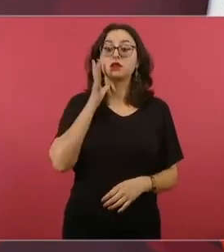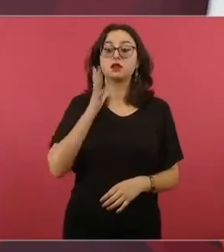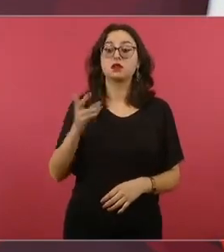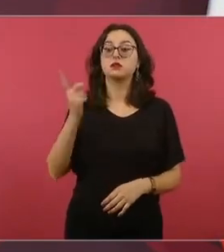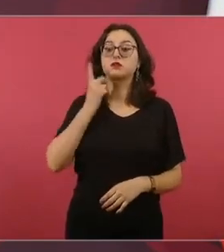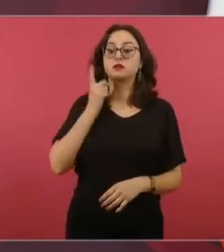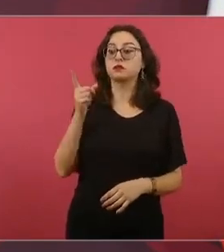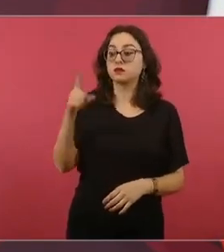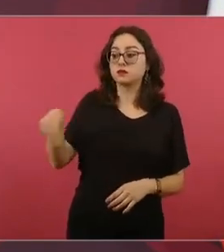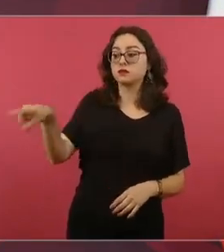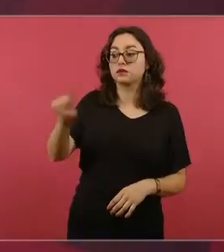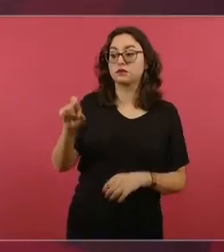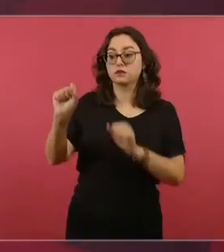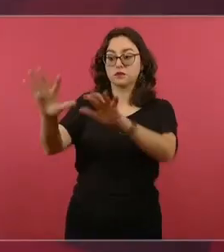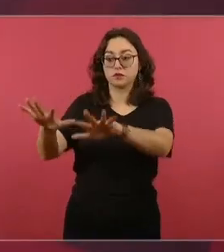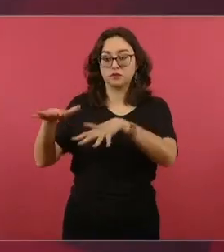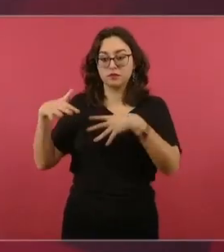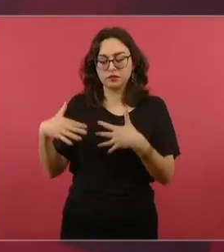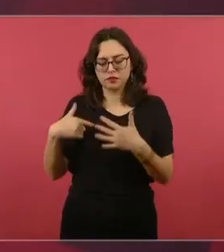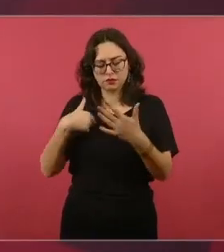una salida